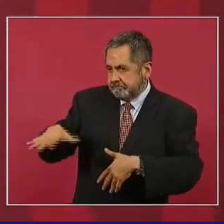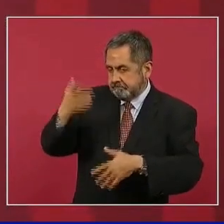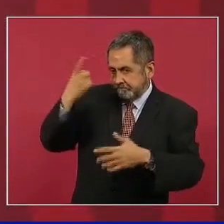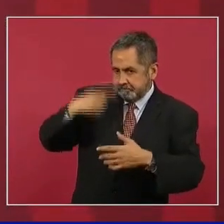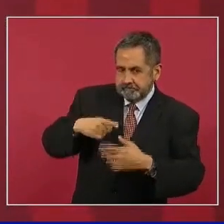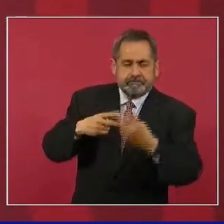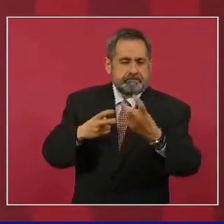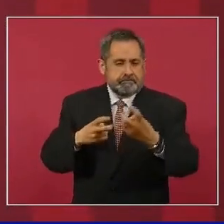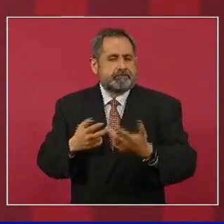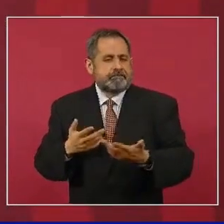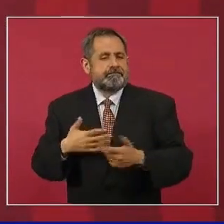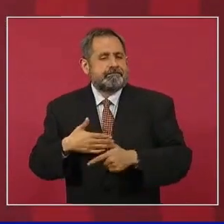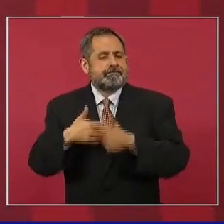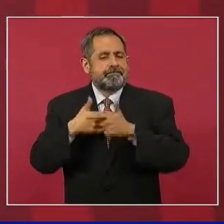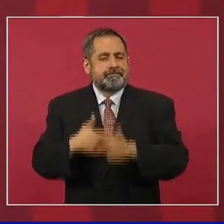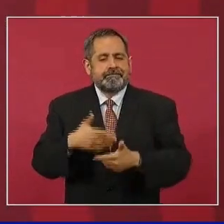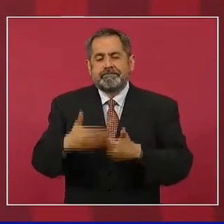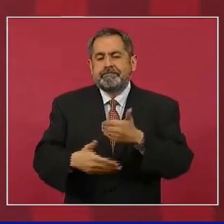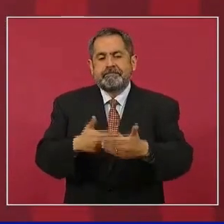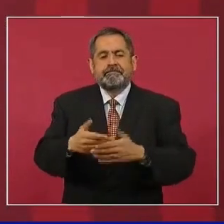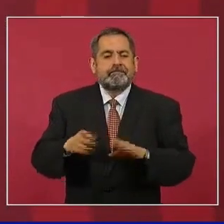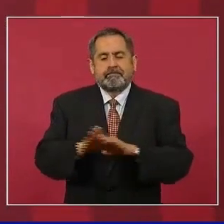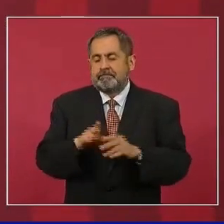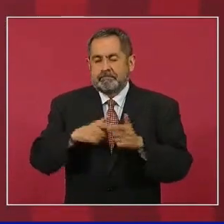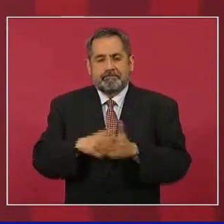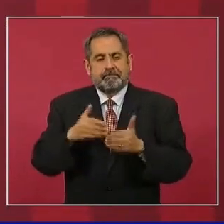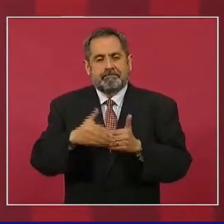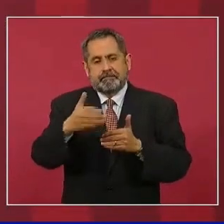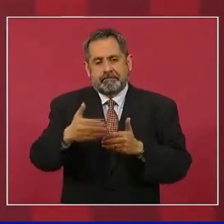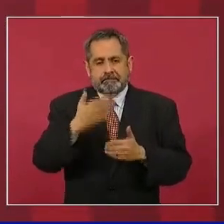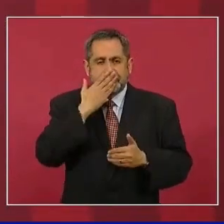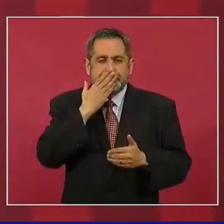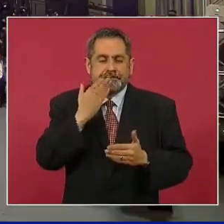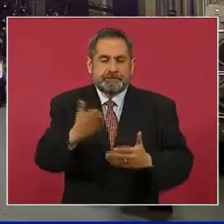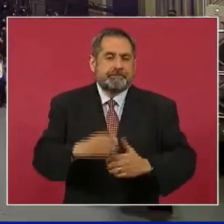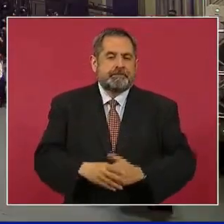Entonces vamos a seguir adelante en esto. Muchas gracias, presidente.